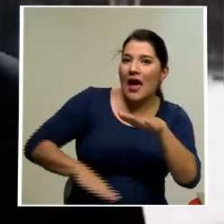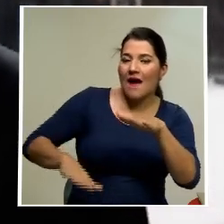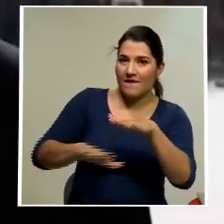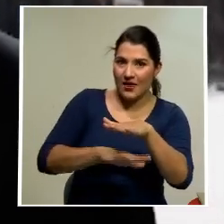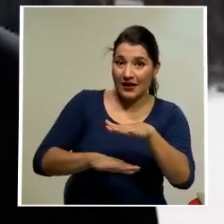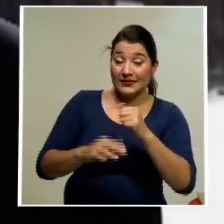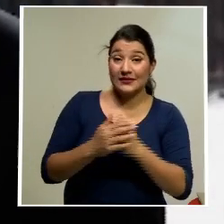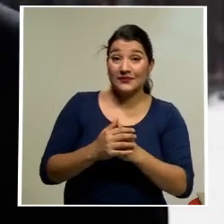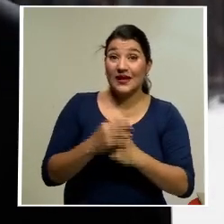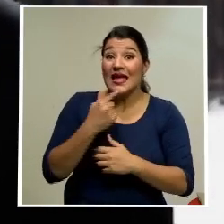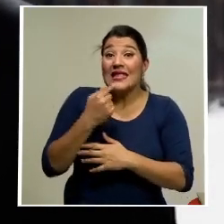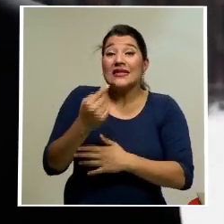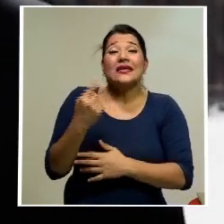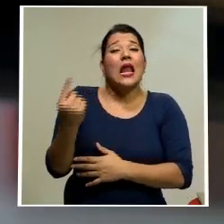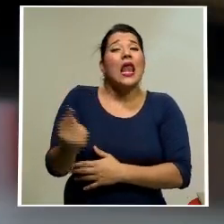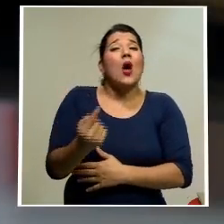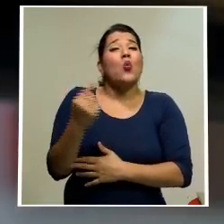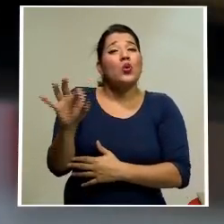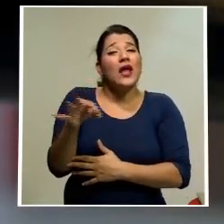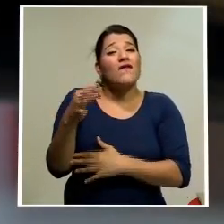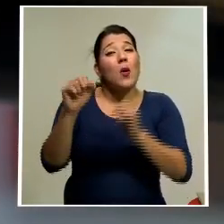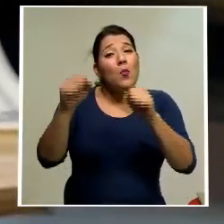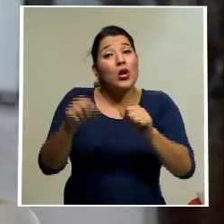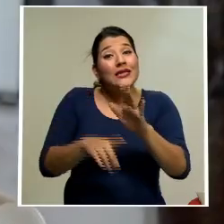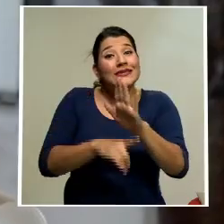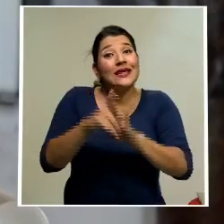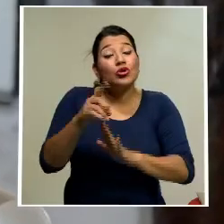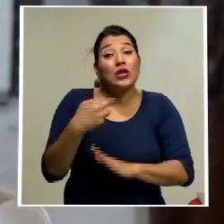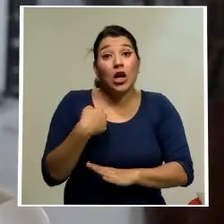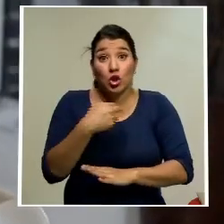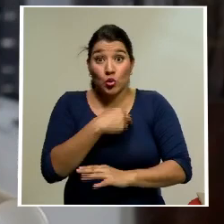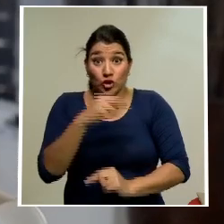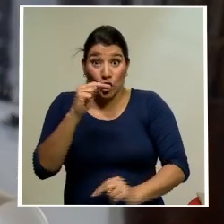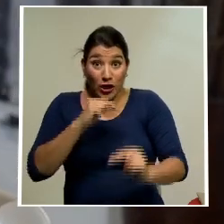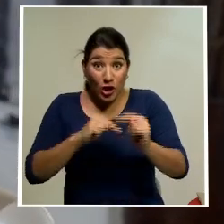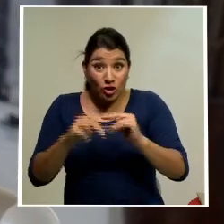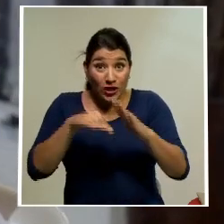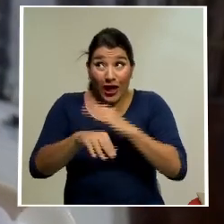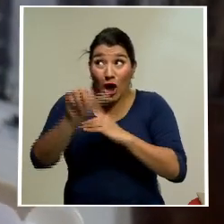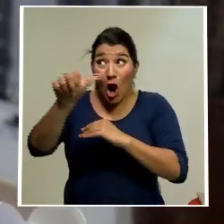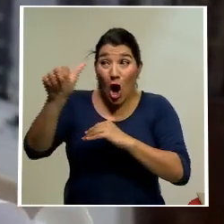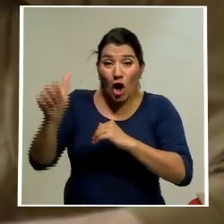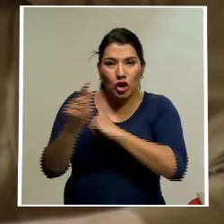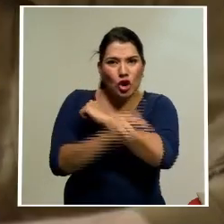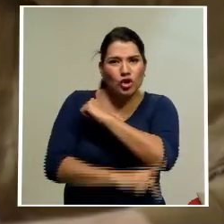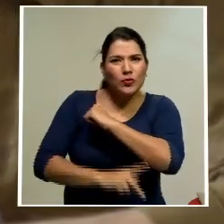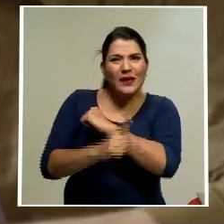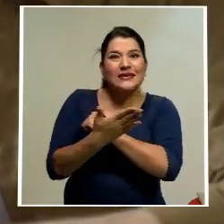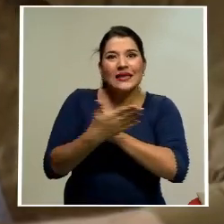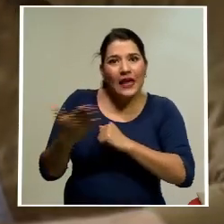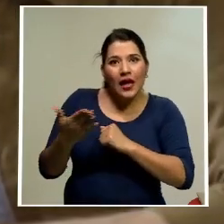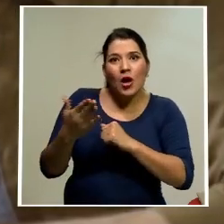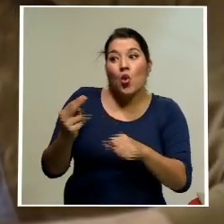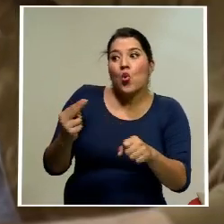Levendicker aseguró que la única forma de hacer crecer nuestras exportaciones es invirtiendo en lo que no